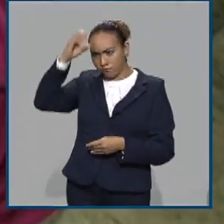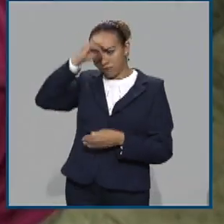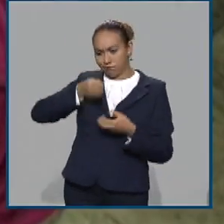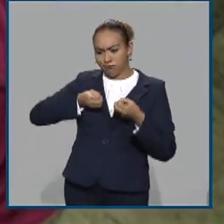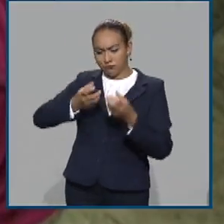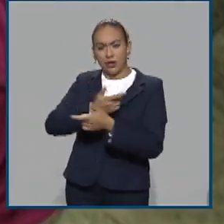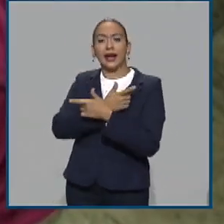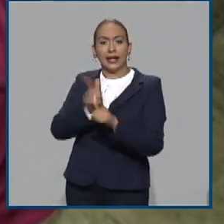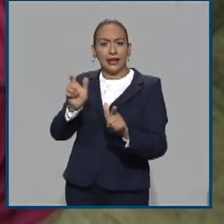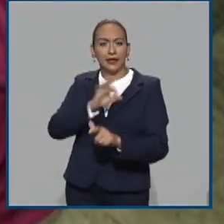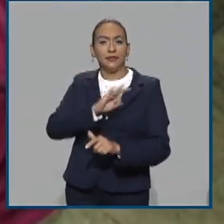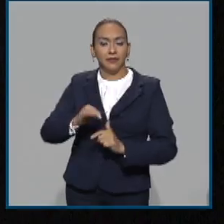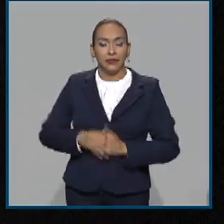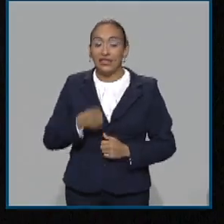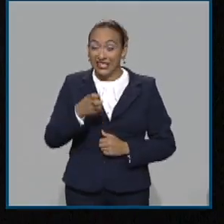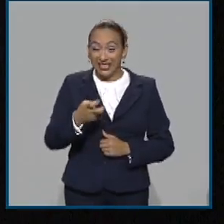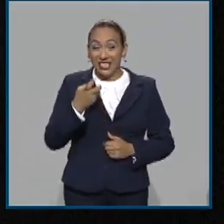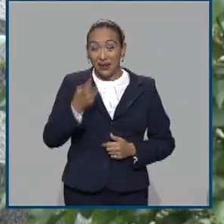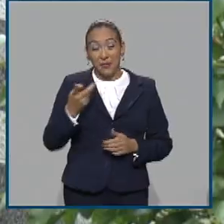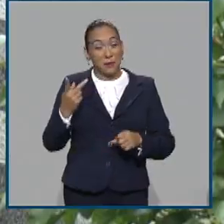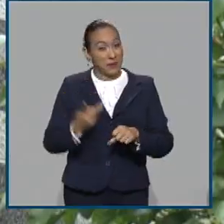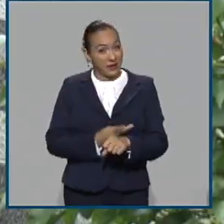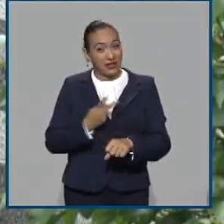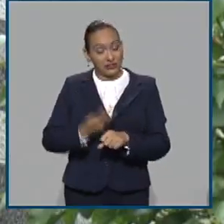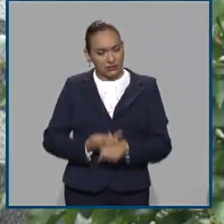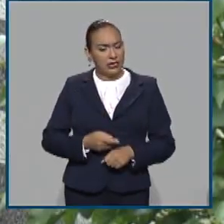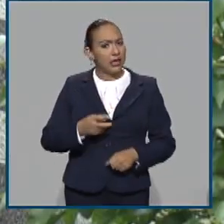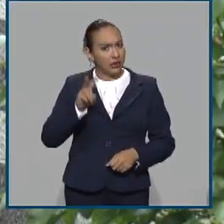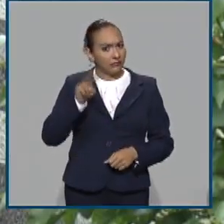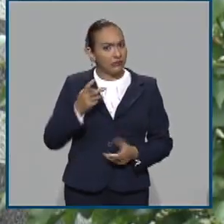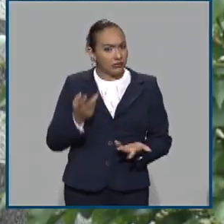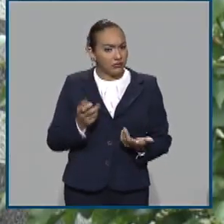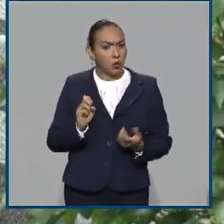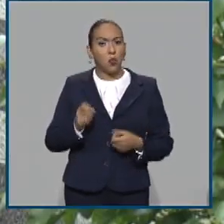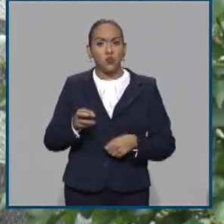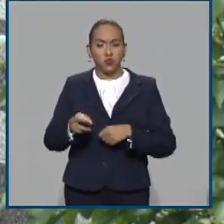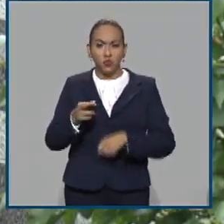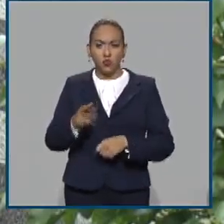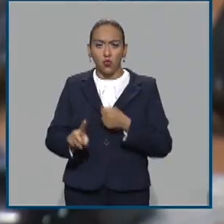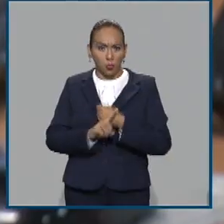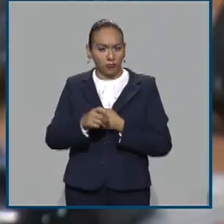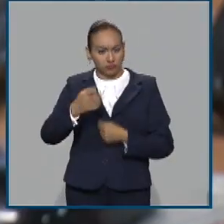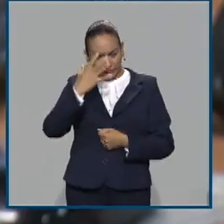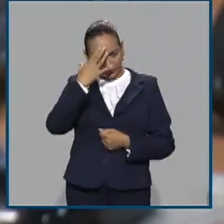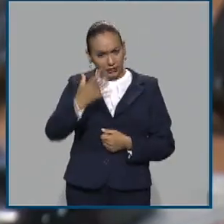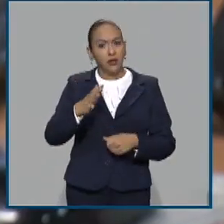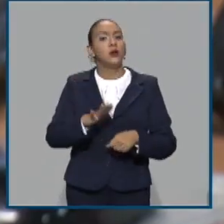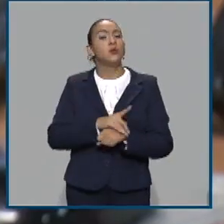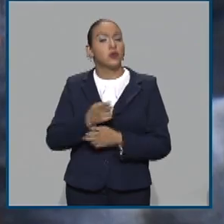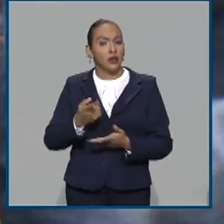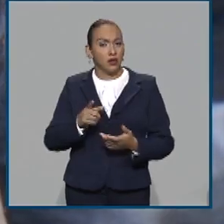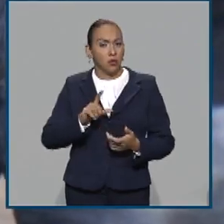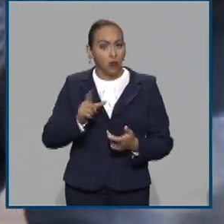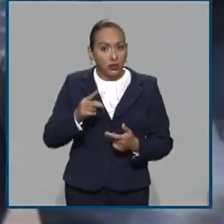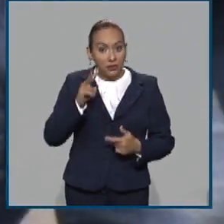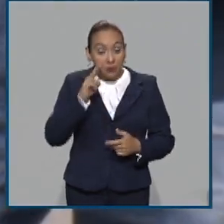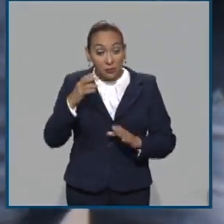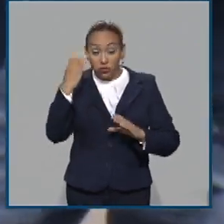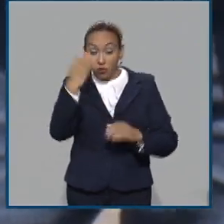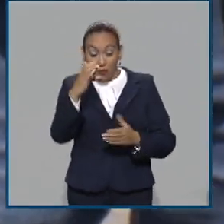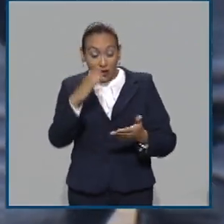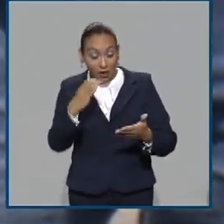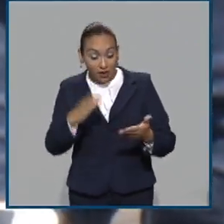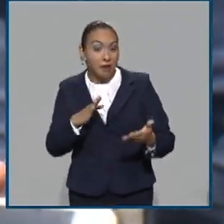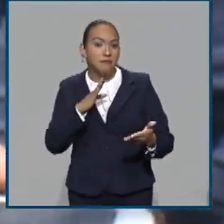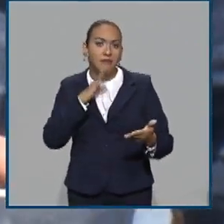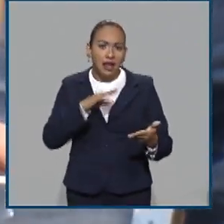público. Indicó que este fenómeno debe tomarse con seriedad porque no podemos permitir que aun y cuando no haya tantos casos que hayan